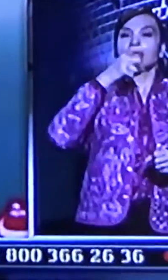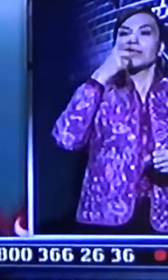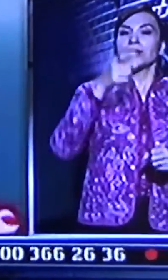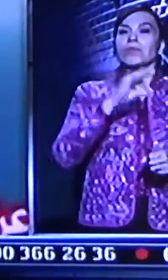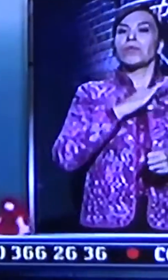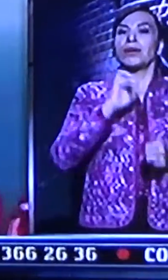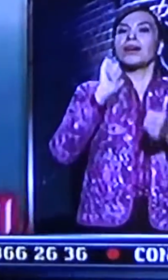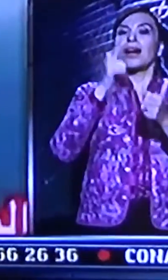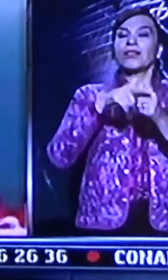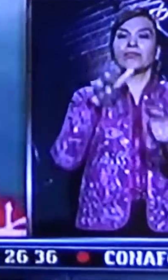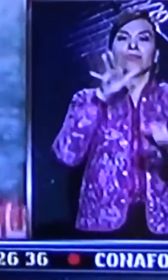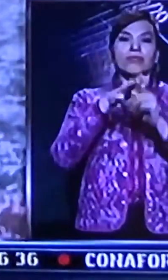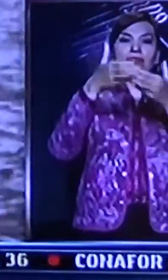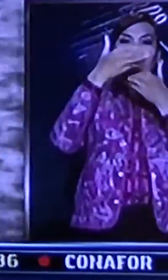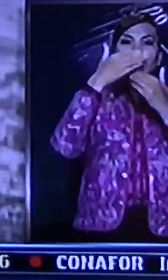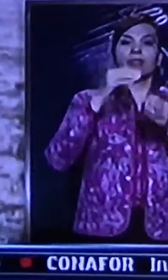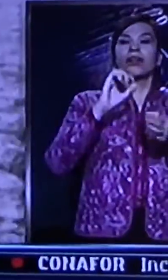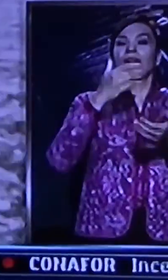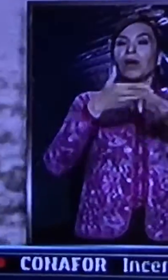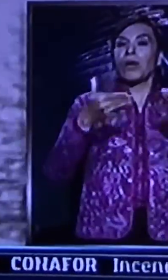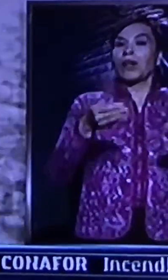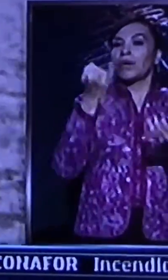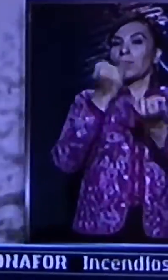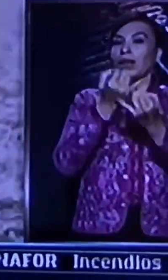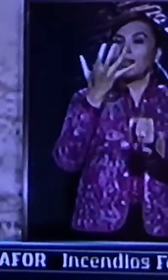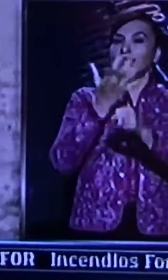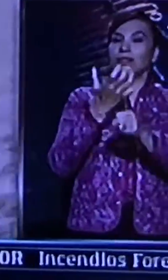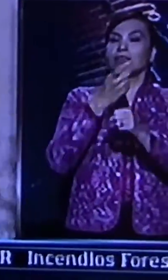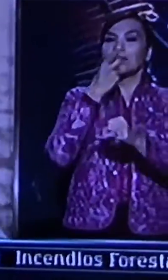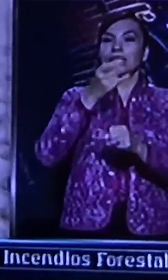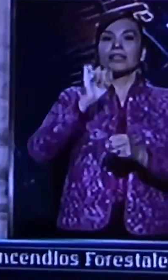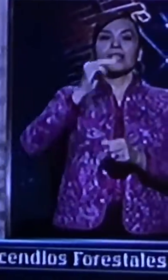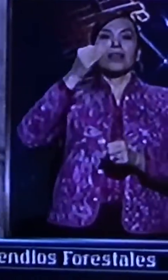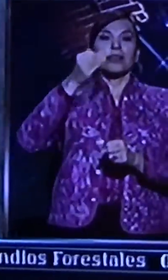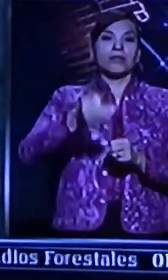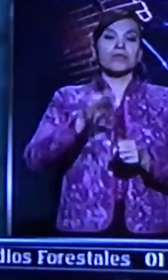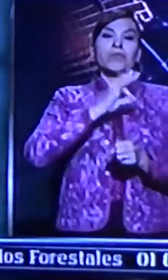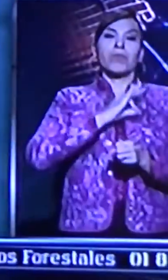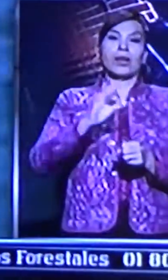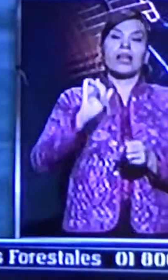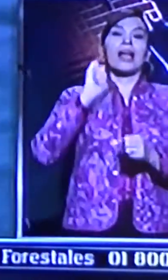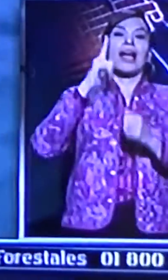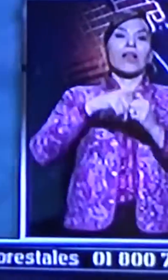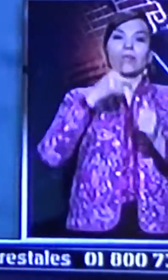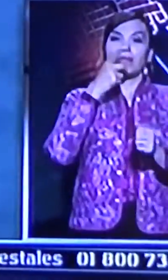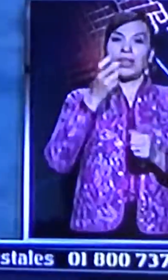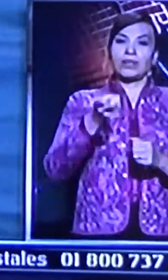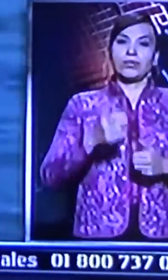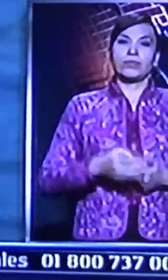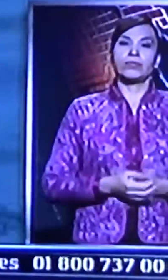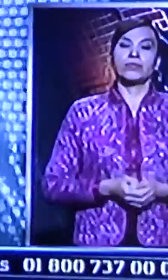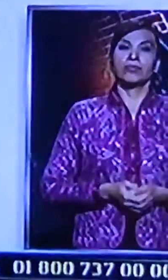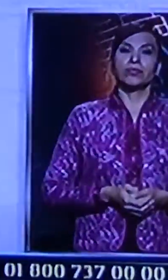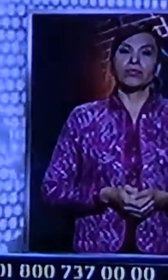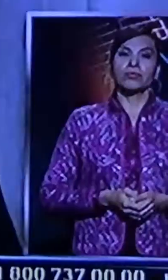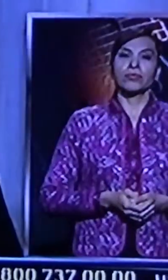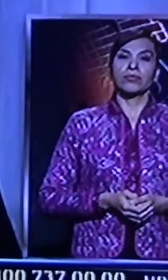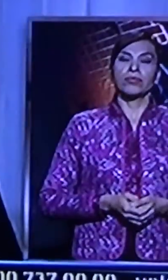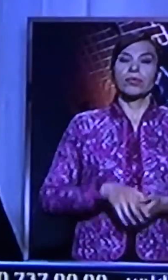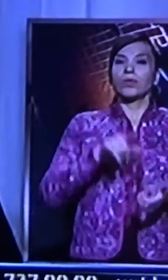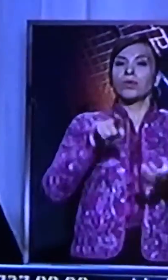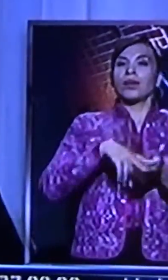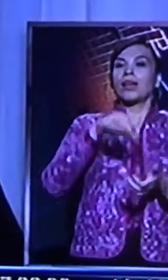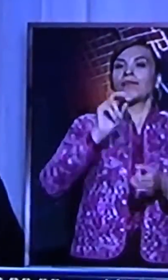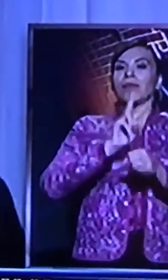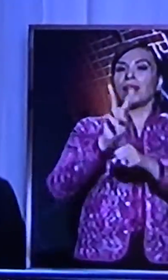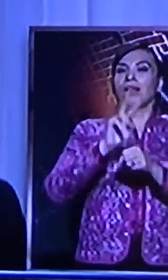en que pudo haber sido un atentado terrorista y ahora también Estados Unidos ya acepta esa teoría. En Caracas,